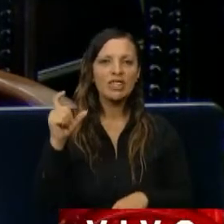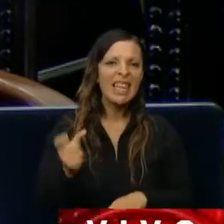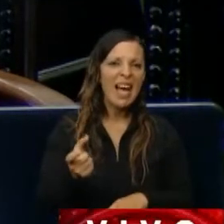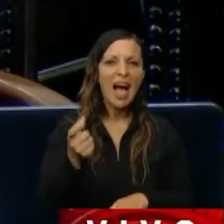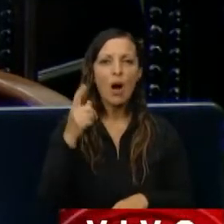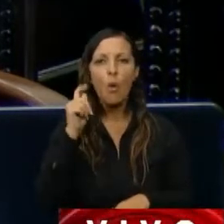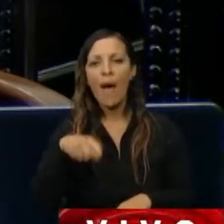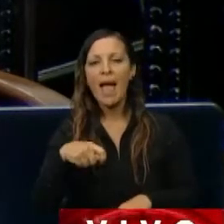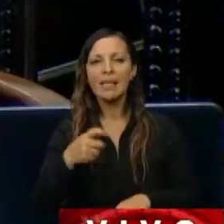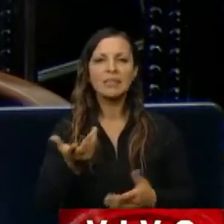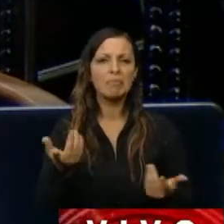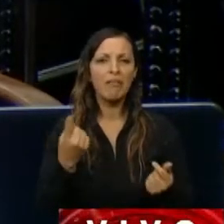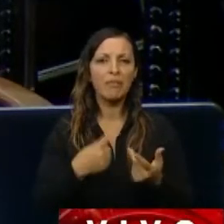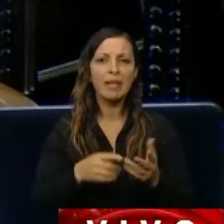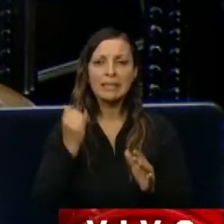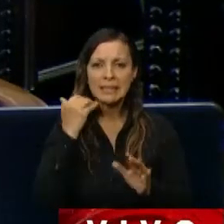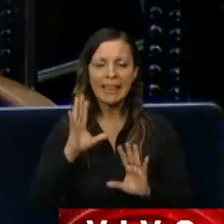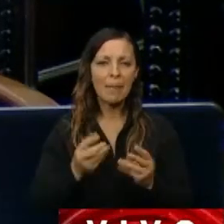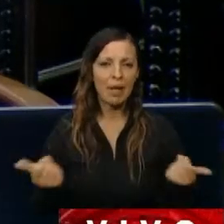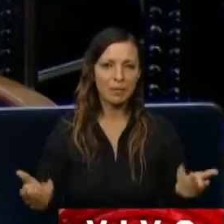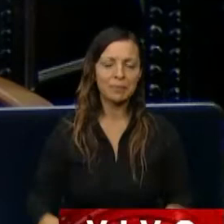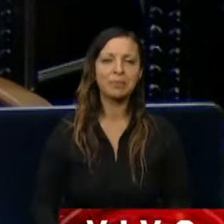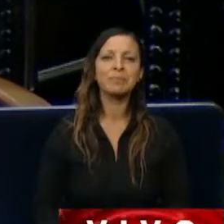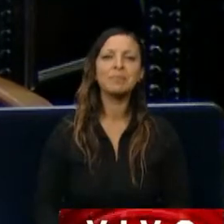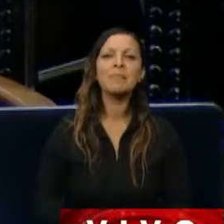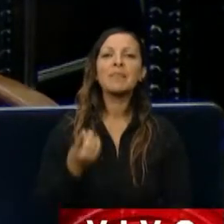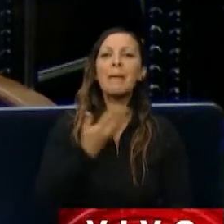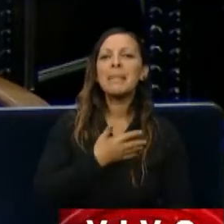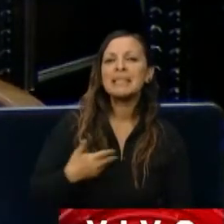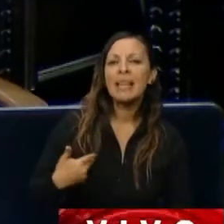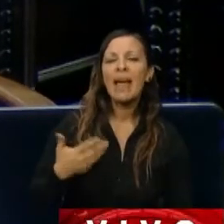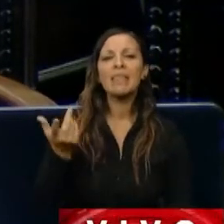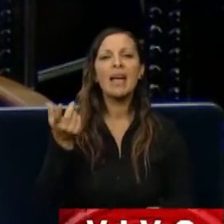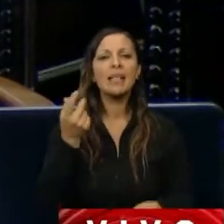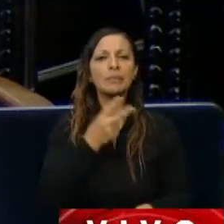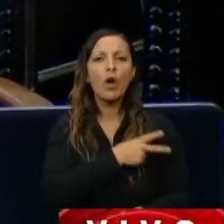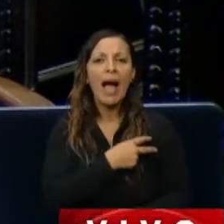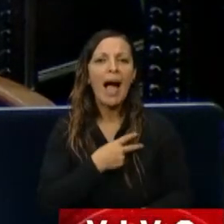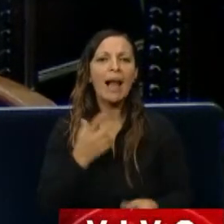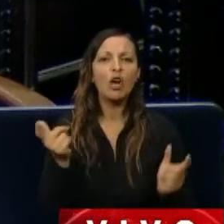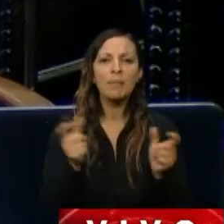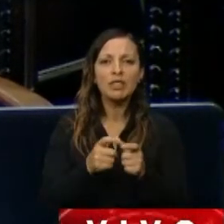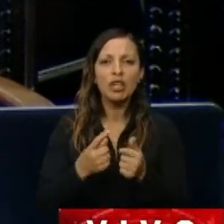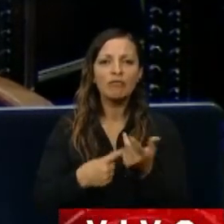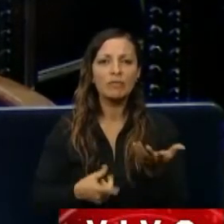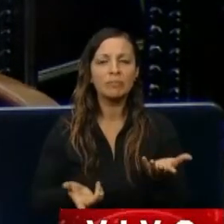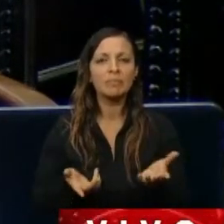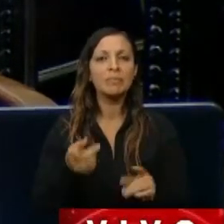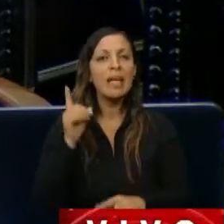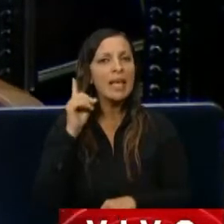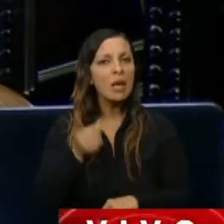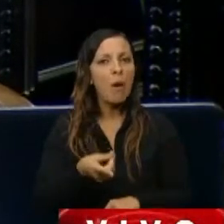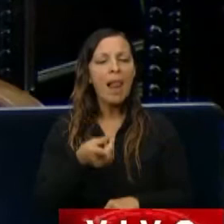concejales, jueces de paz, ya voy redondeando, presidentes y vocales de las comisiones de fomento. Y no nos quedamos